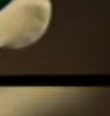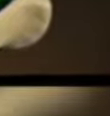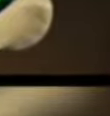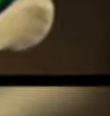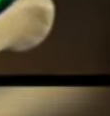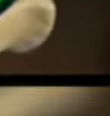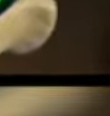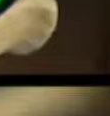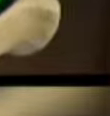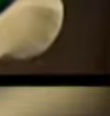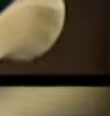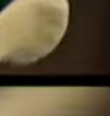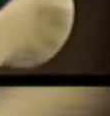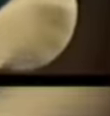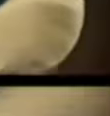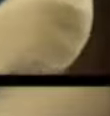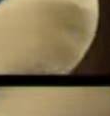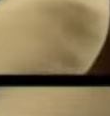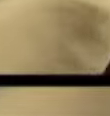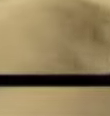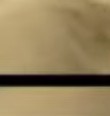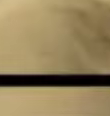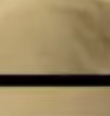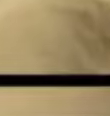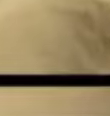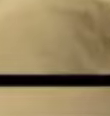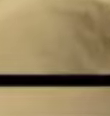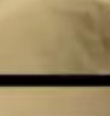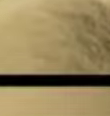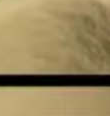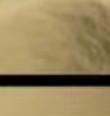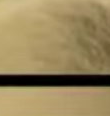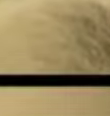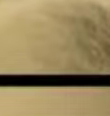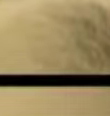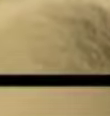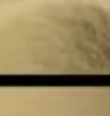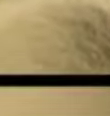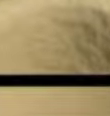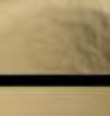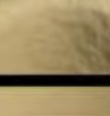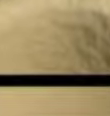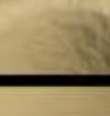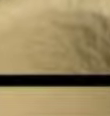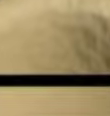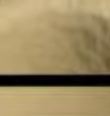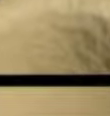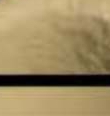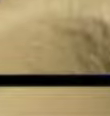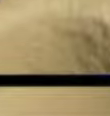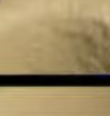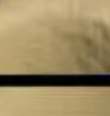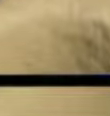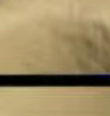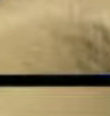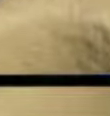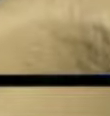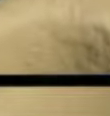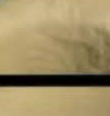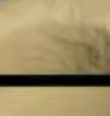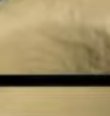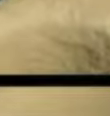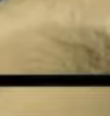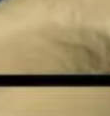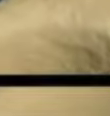el 80% del volumen celular. Los plástidos son organelas exclusivas de las plantas. Un ejemplo de